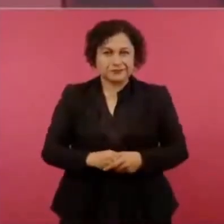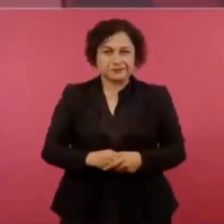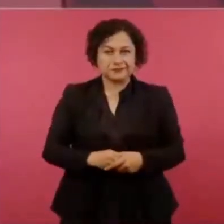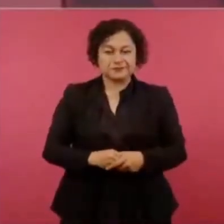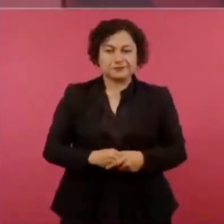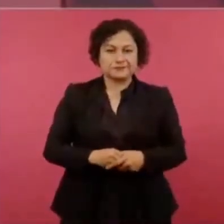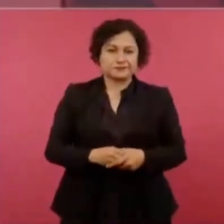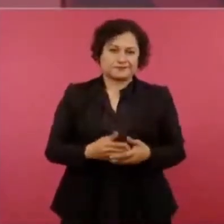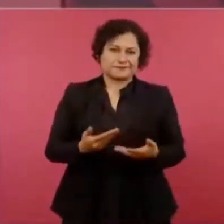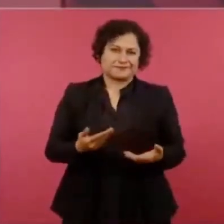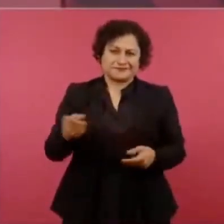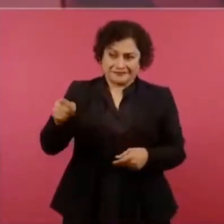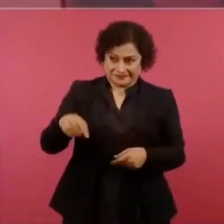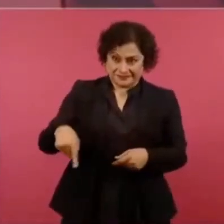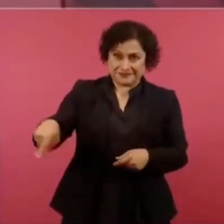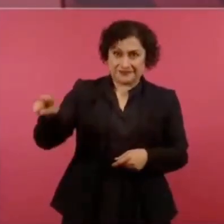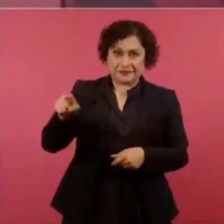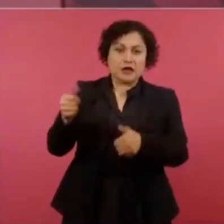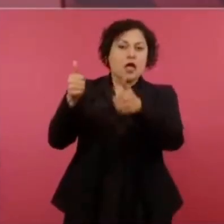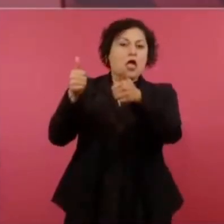el daño que causan